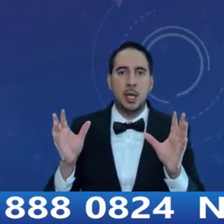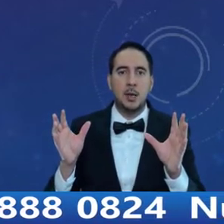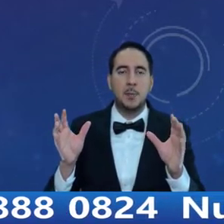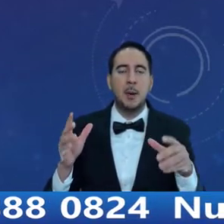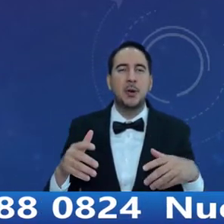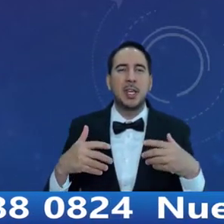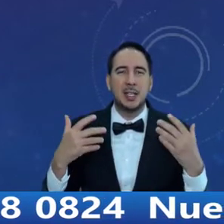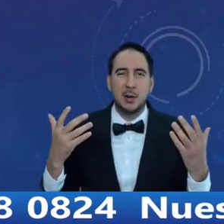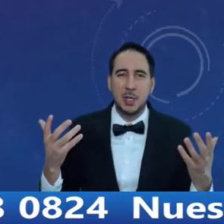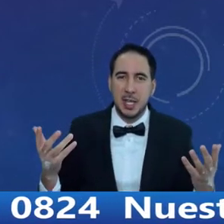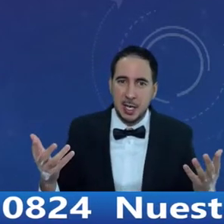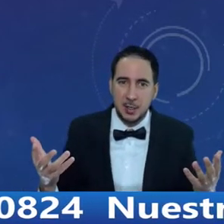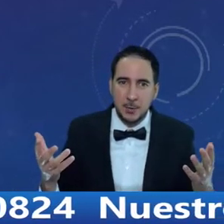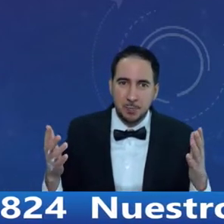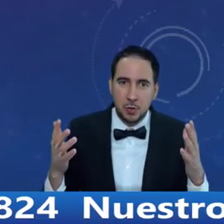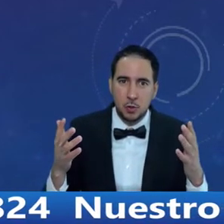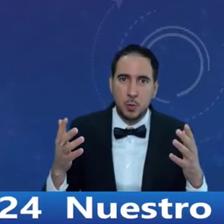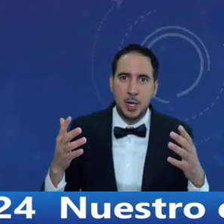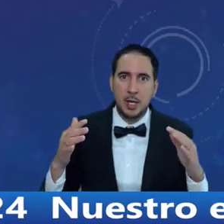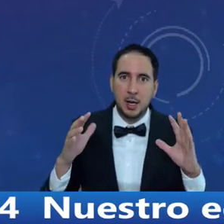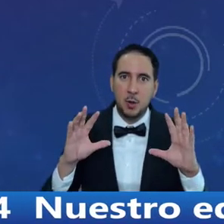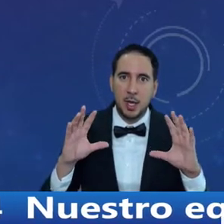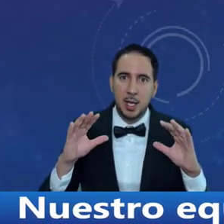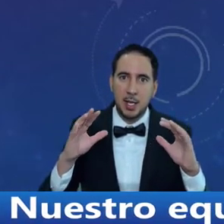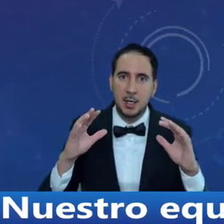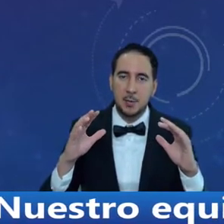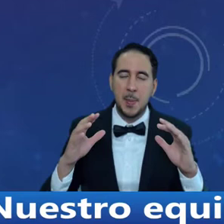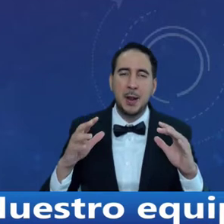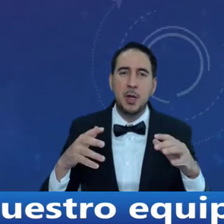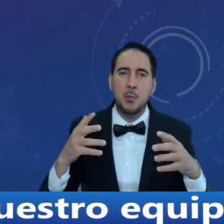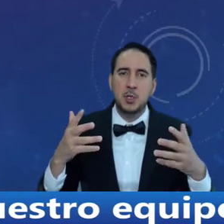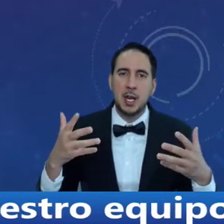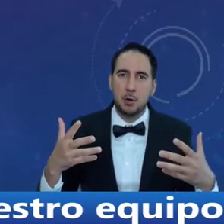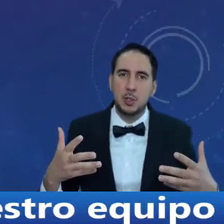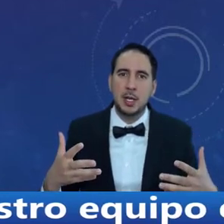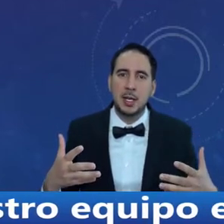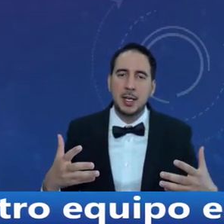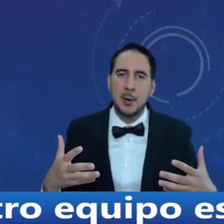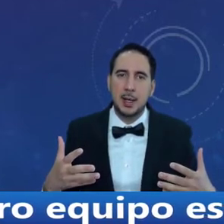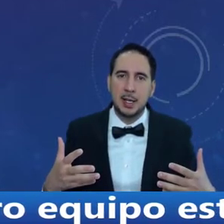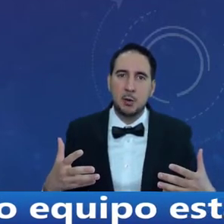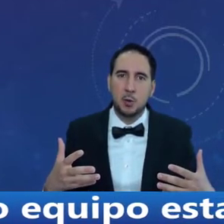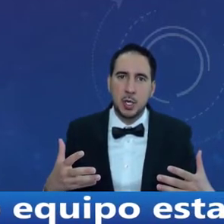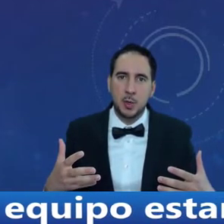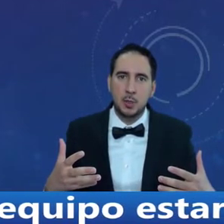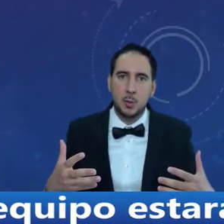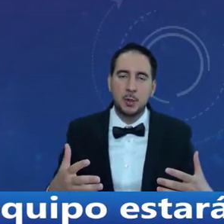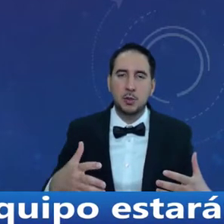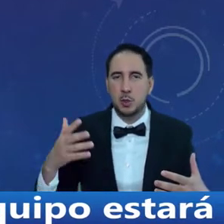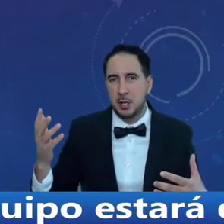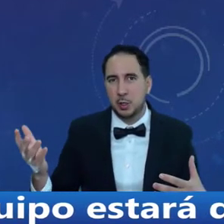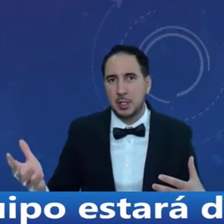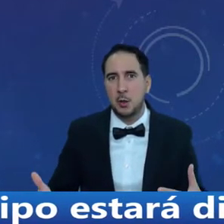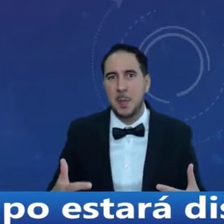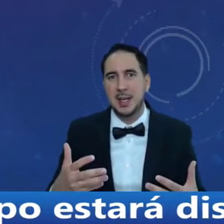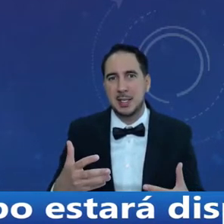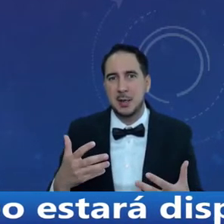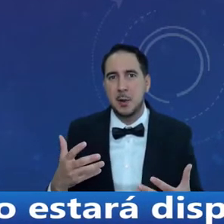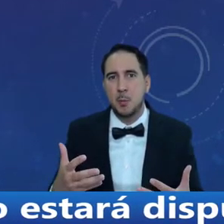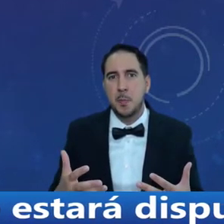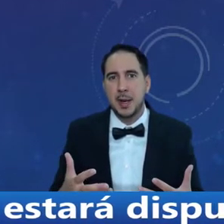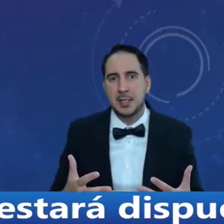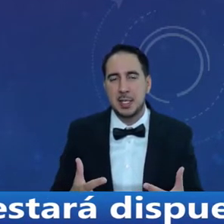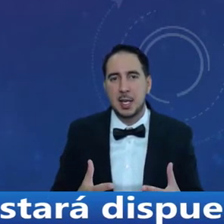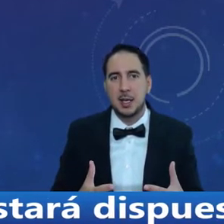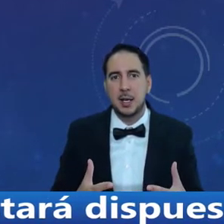más o menos quiere tener una idea sobre qué es lo que... Me imagino que muchas de las cosas que va a estar escuchando en este momento, si ustedes de otro Estado, van a